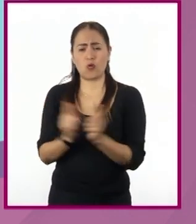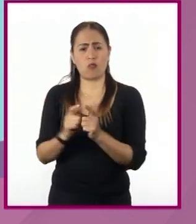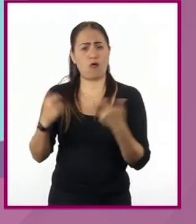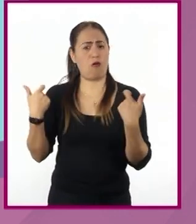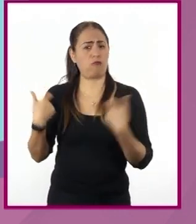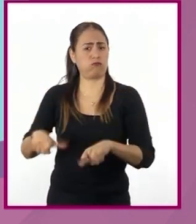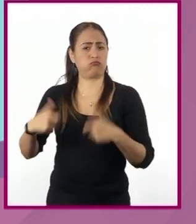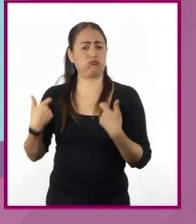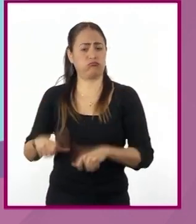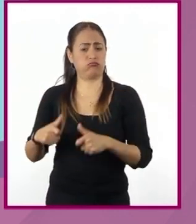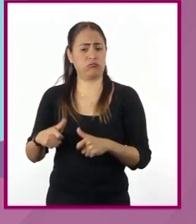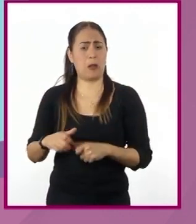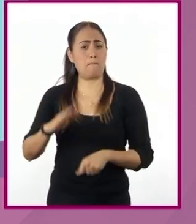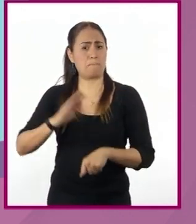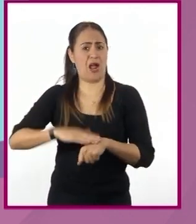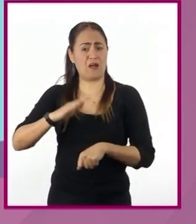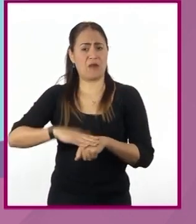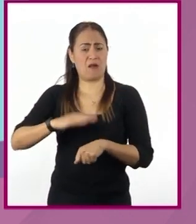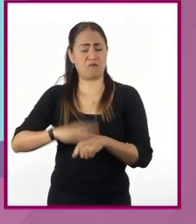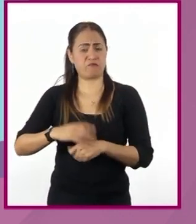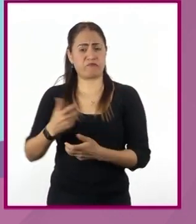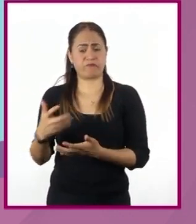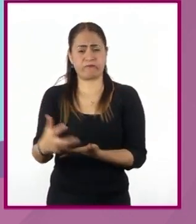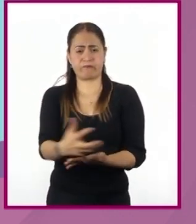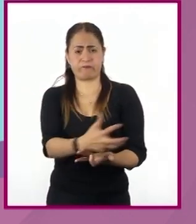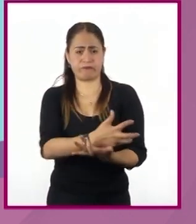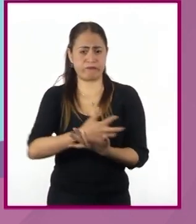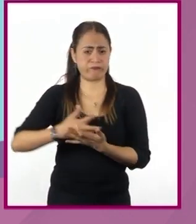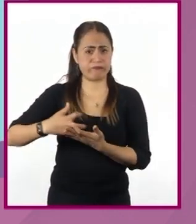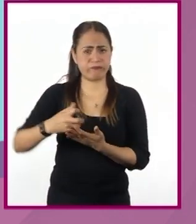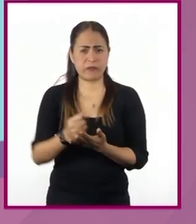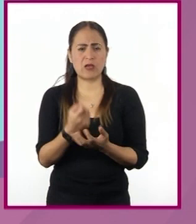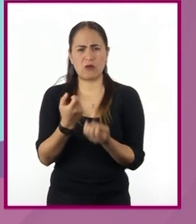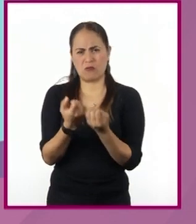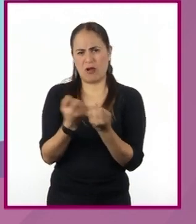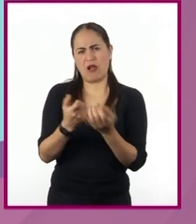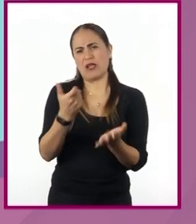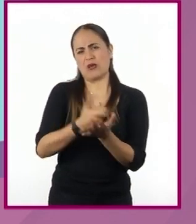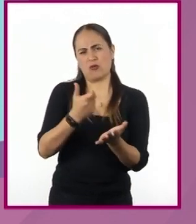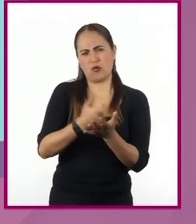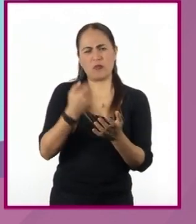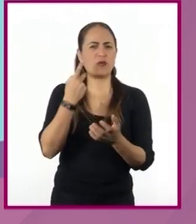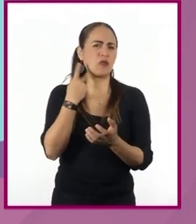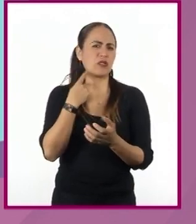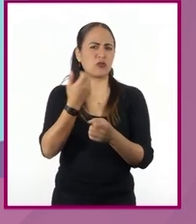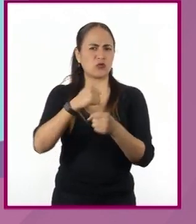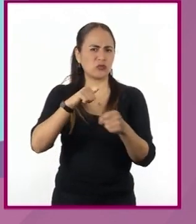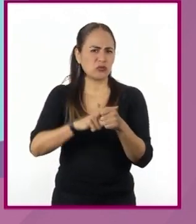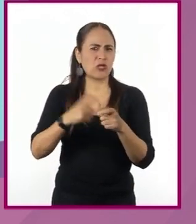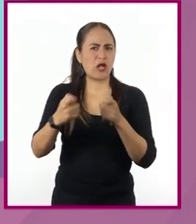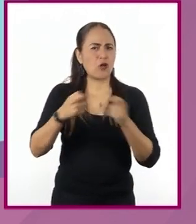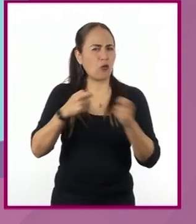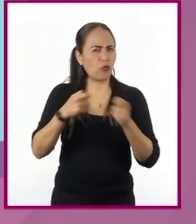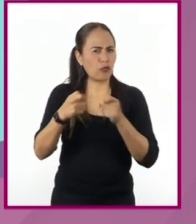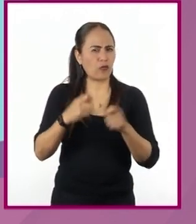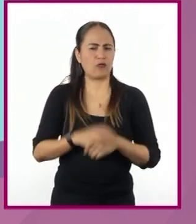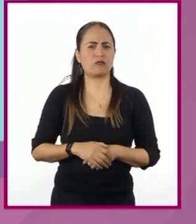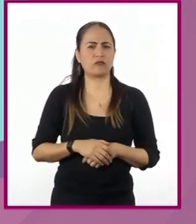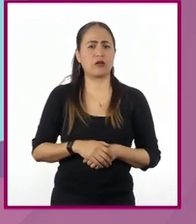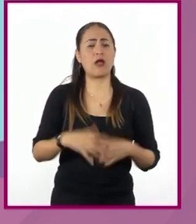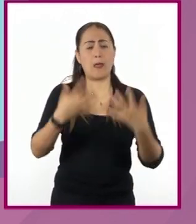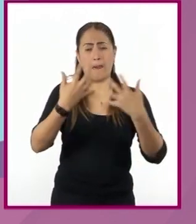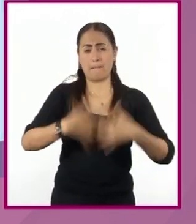tanto, se fortaleció aún más y dominó los ámbitos económico, político y social. Grandes